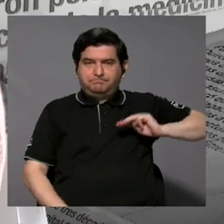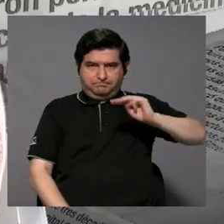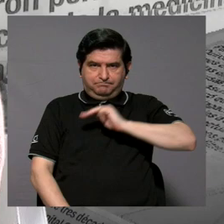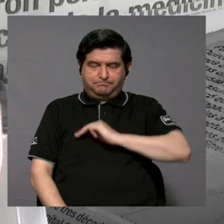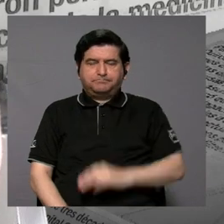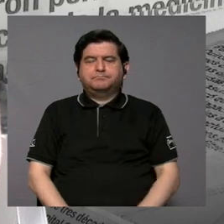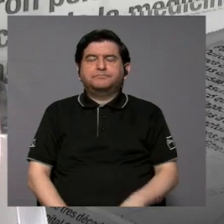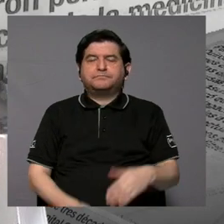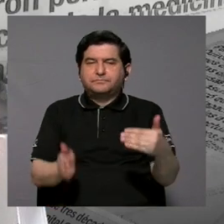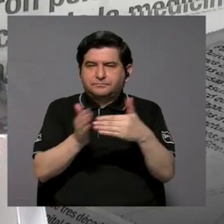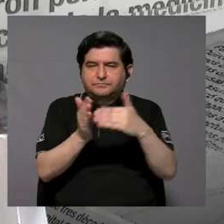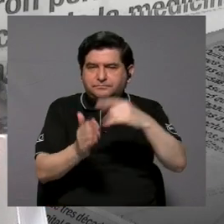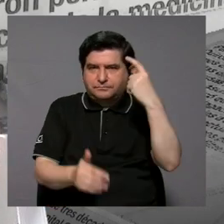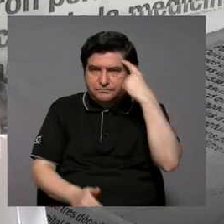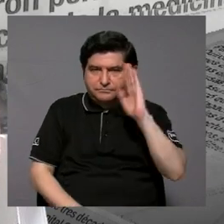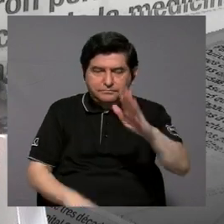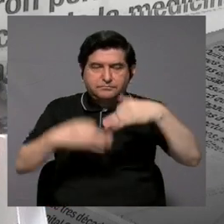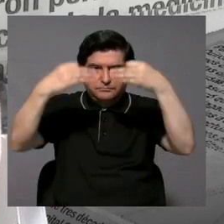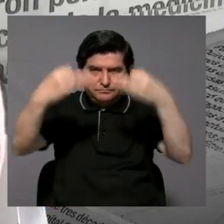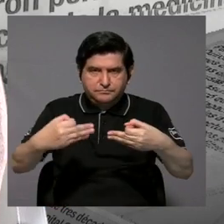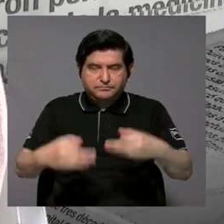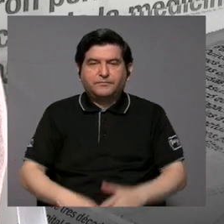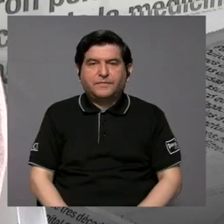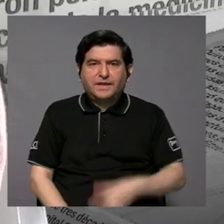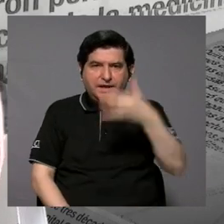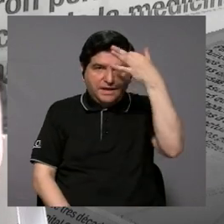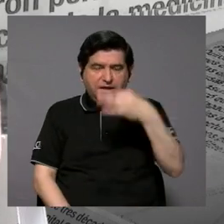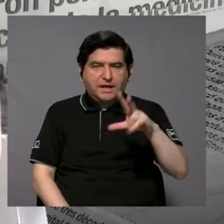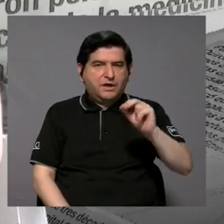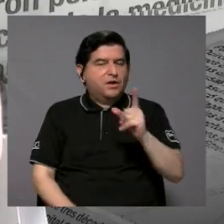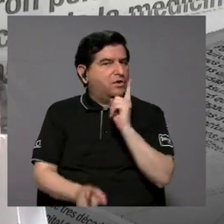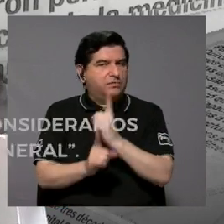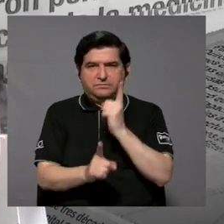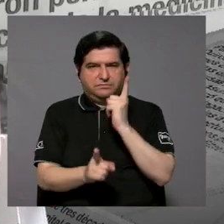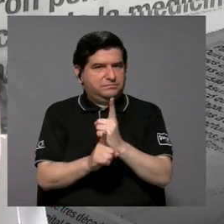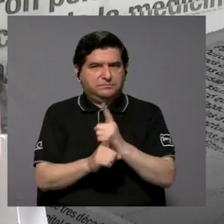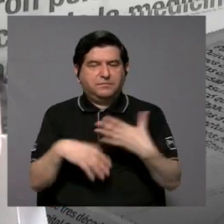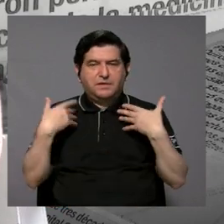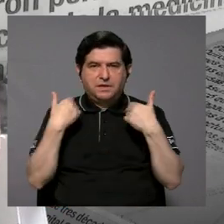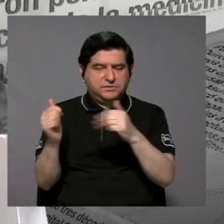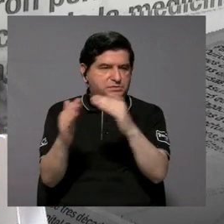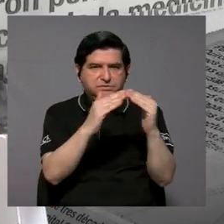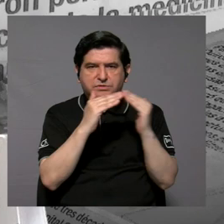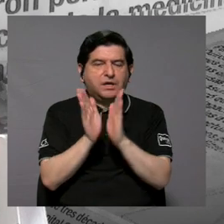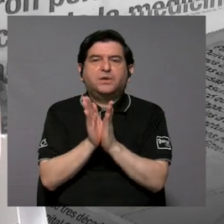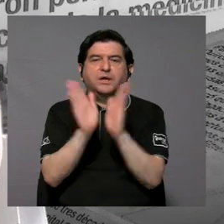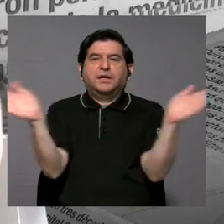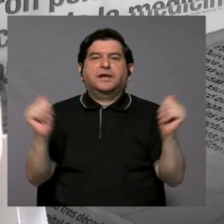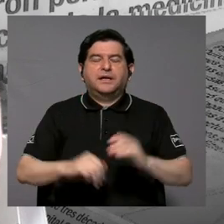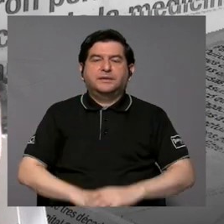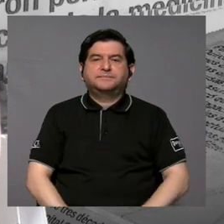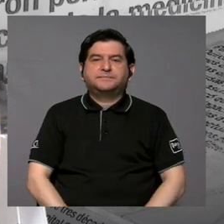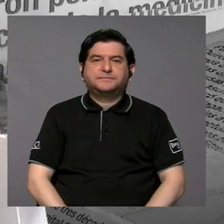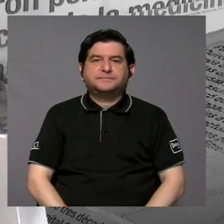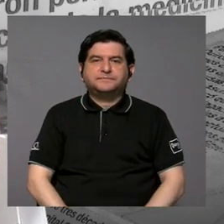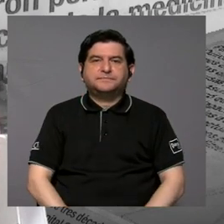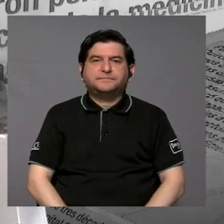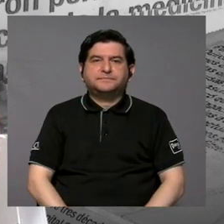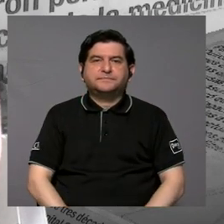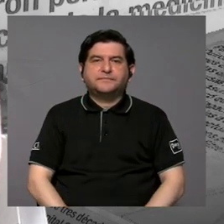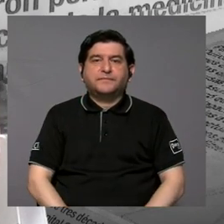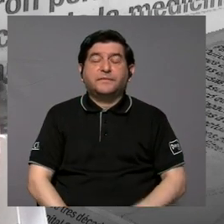Ministerio que reconsidere su posición, porque consideramos que no es la más adecuada para la salud de la población en general, y